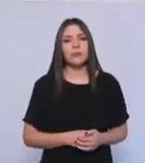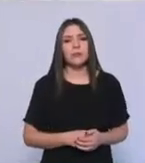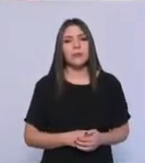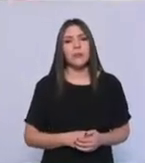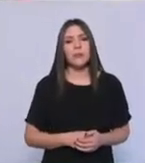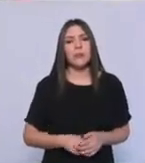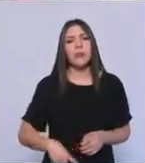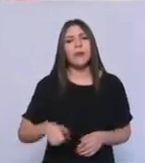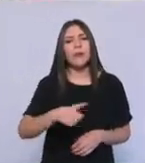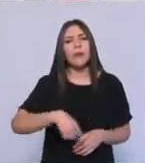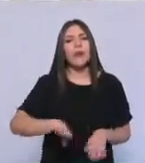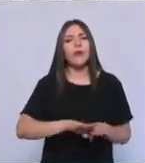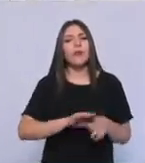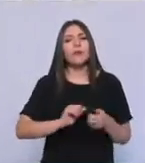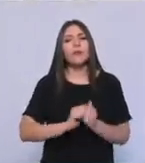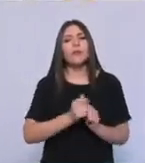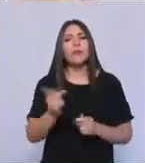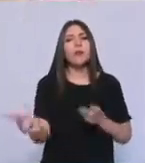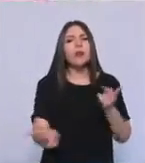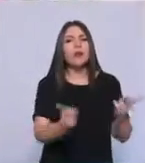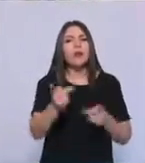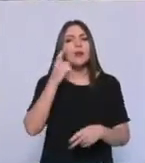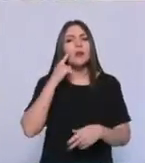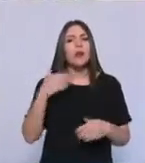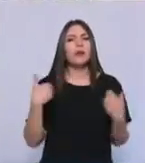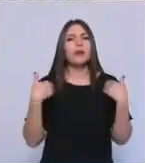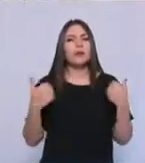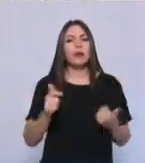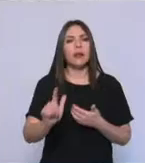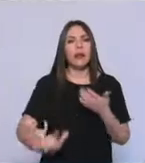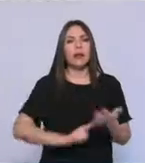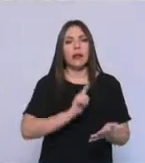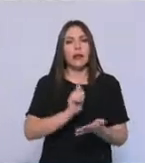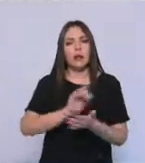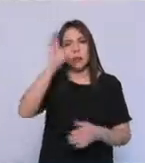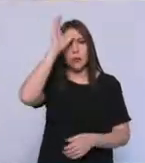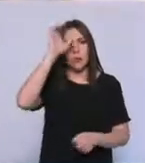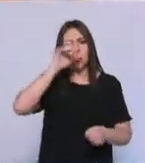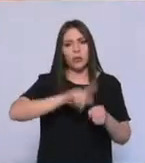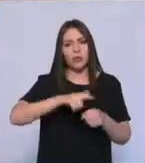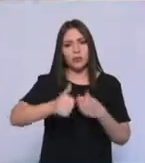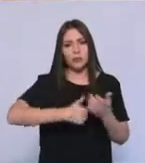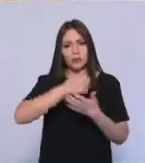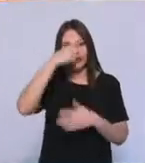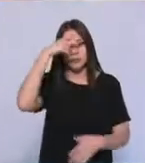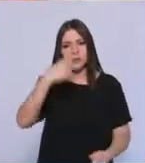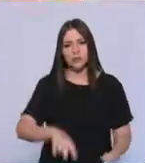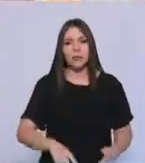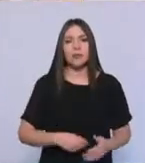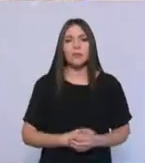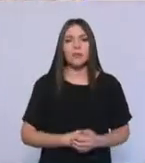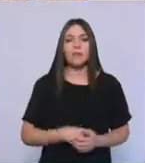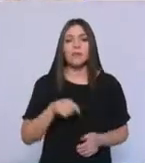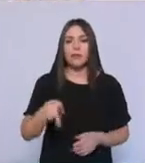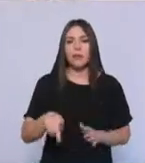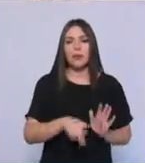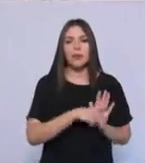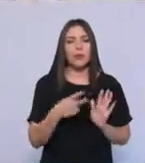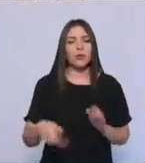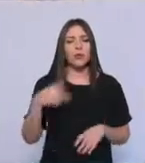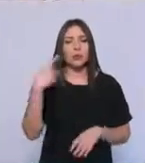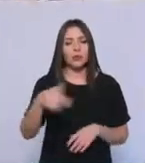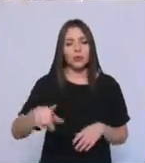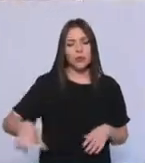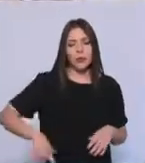familiarizados con la Ley de Cultura Cívica de la Ciudad de México? Mira, nosotros la publicamos en la Gaceta y en la página de la